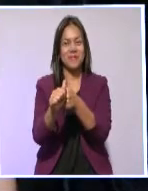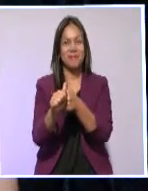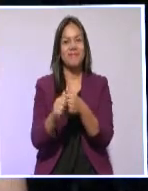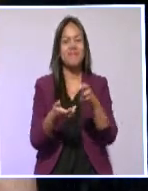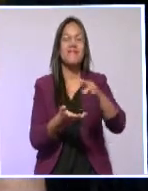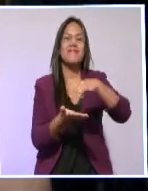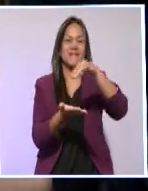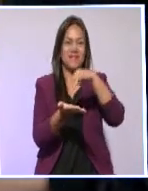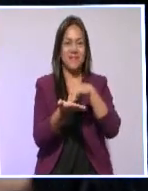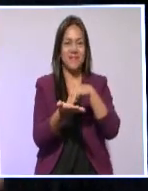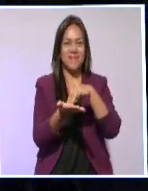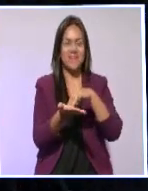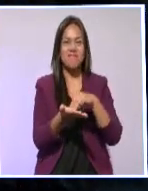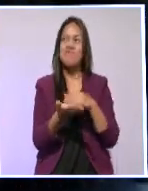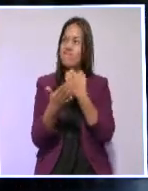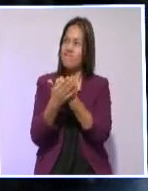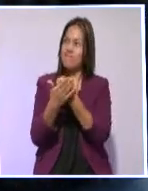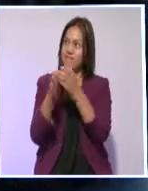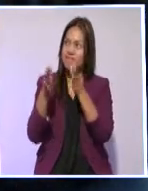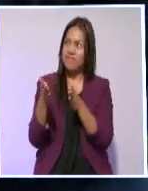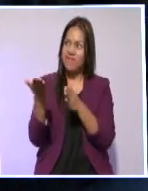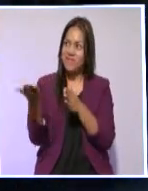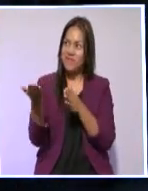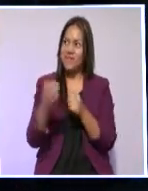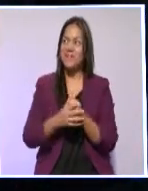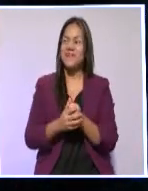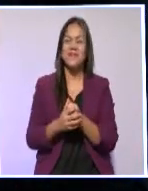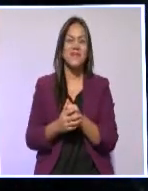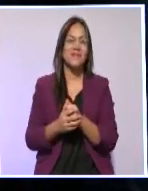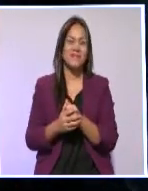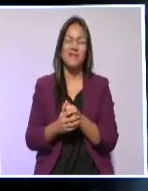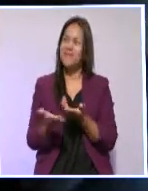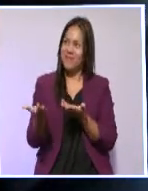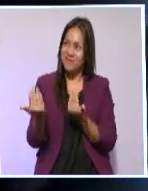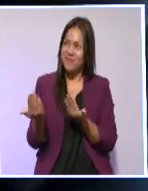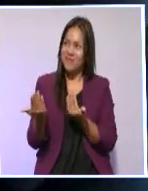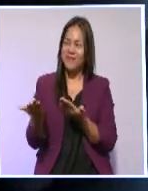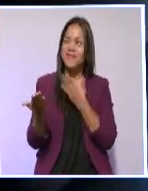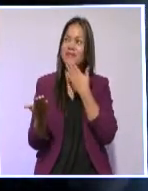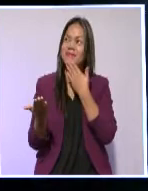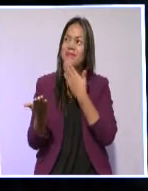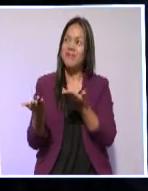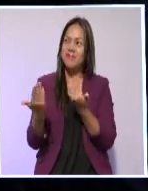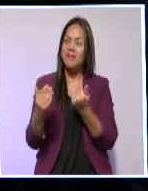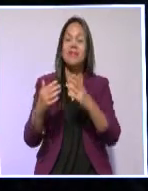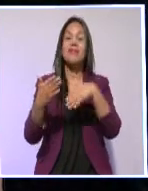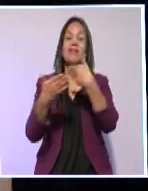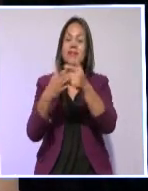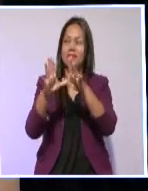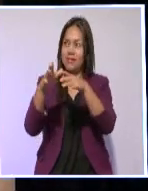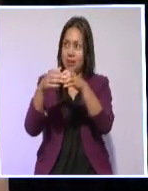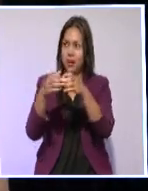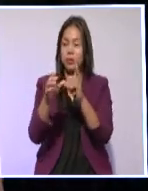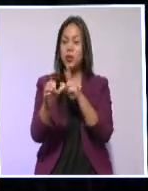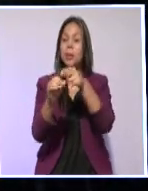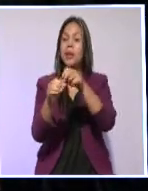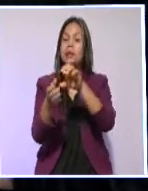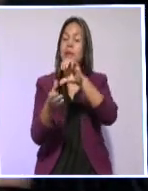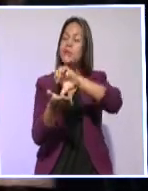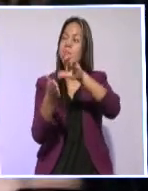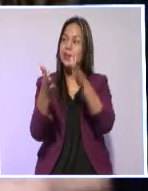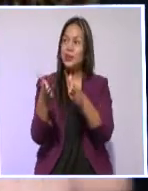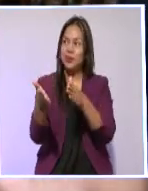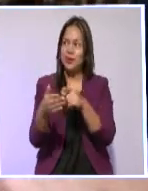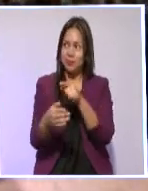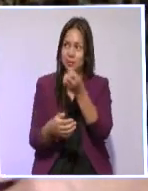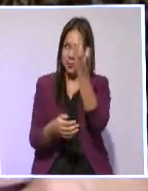Manabí. Economista, cuéntenos un poco qué es lo que vinieron a comparecer aquí en la Comisión de Participación Ciudadana. Muy